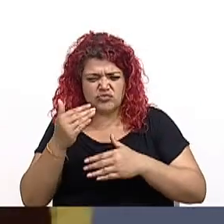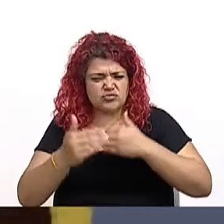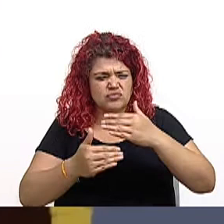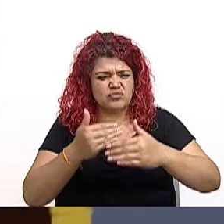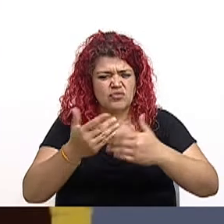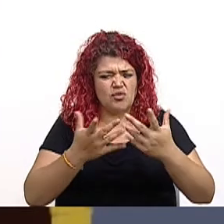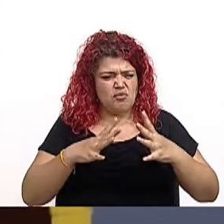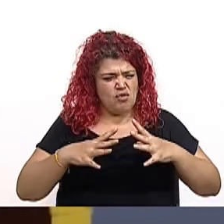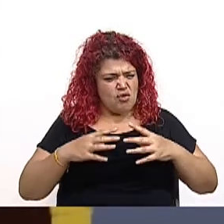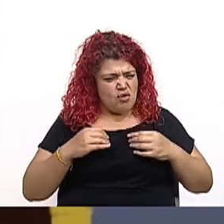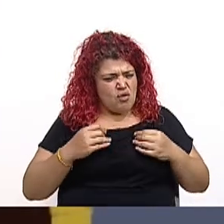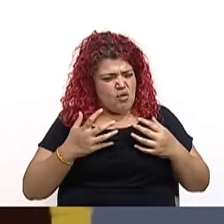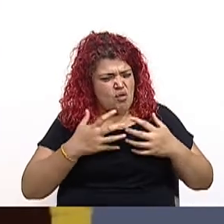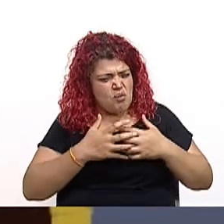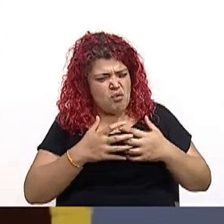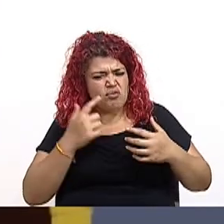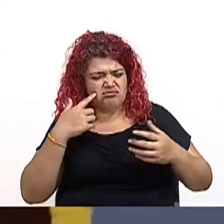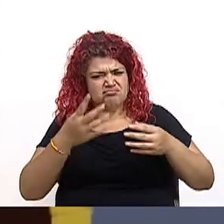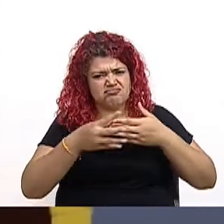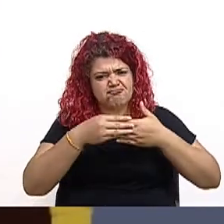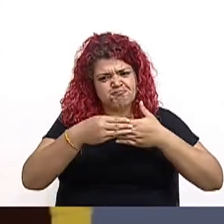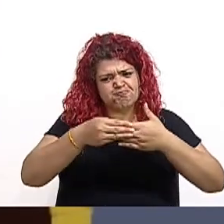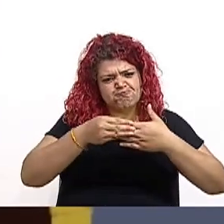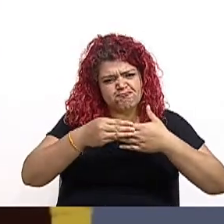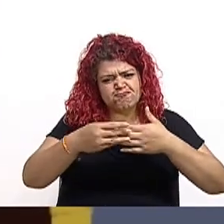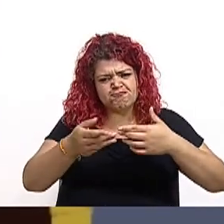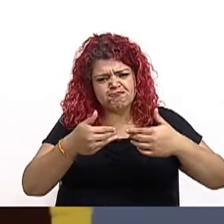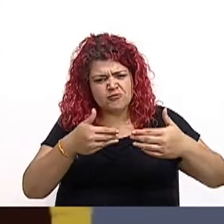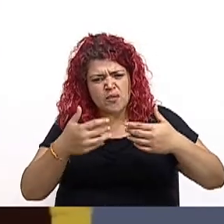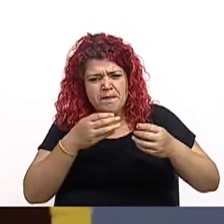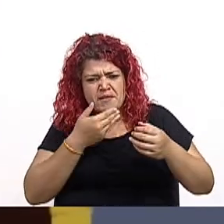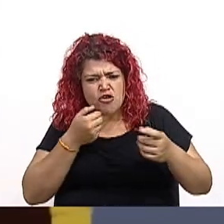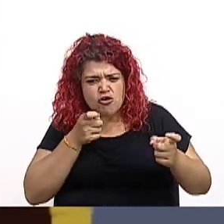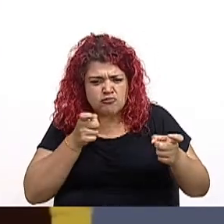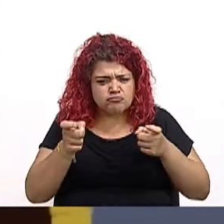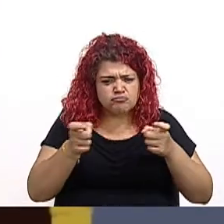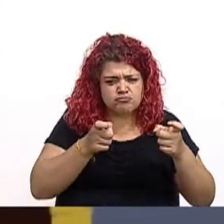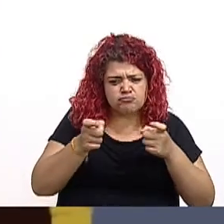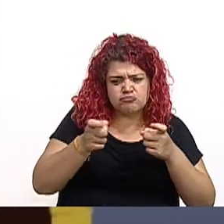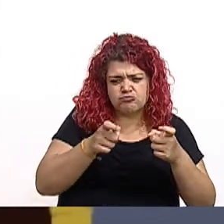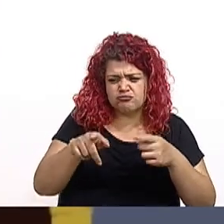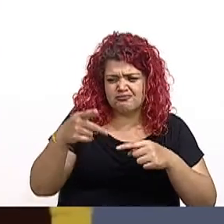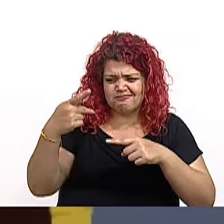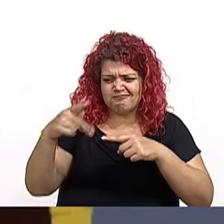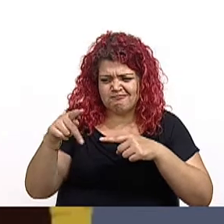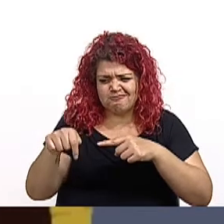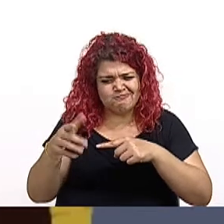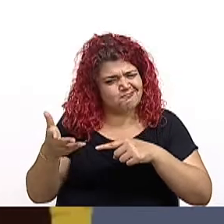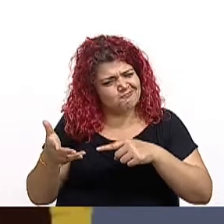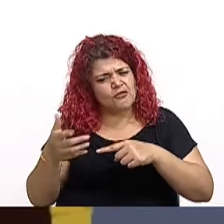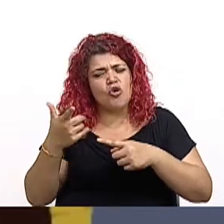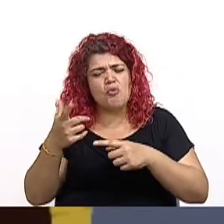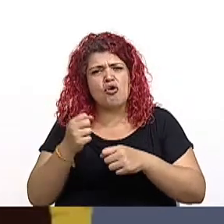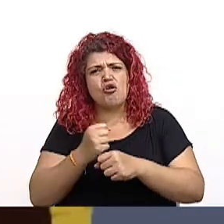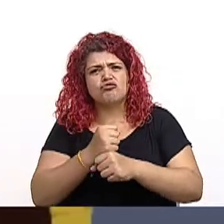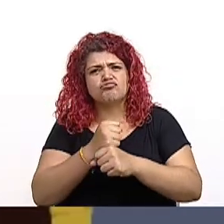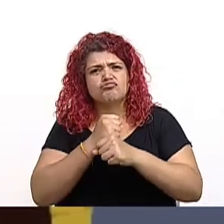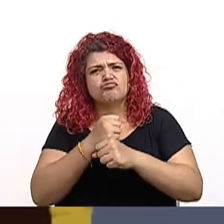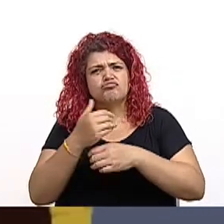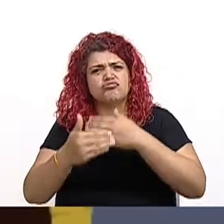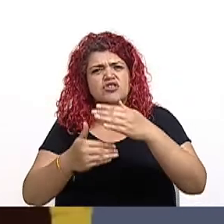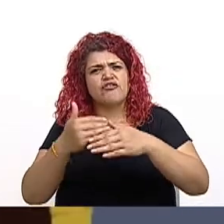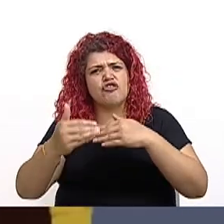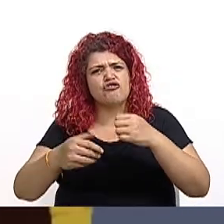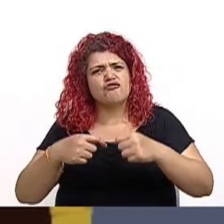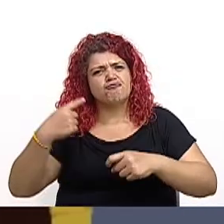través de una cartera de medidas flexibles que permitan una mejor administración de riesgos en el contexto del desarrollo sostenible. Esta cartera de